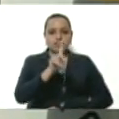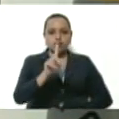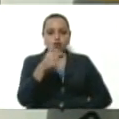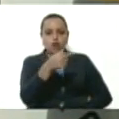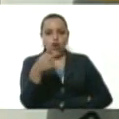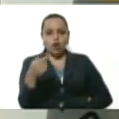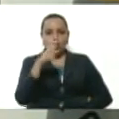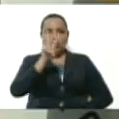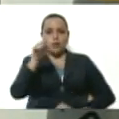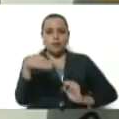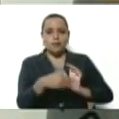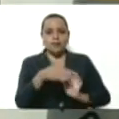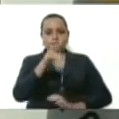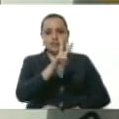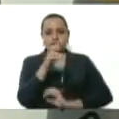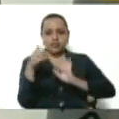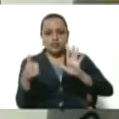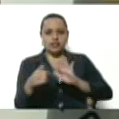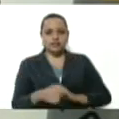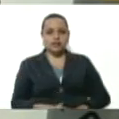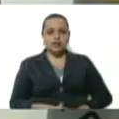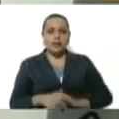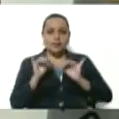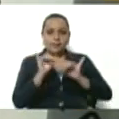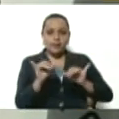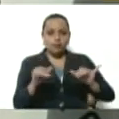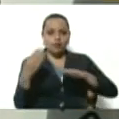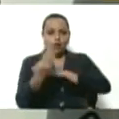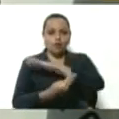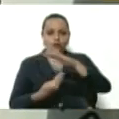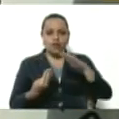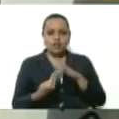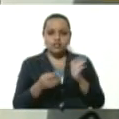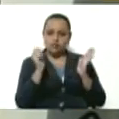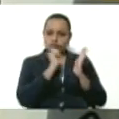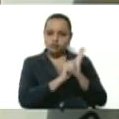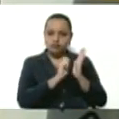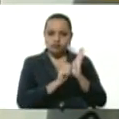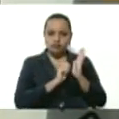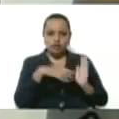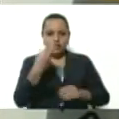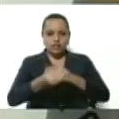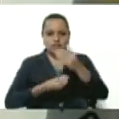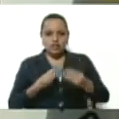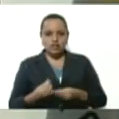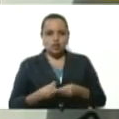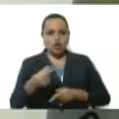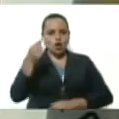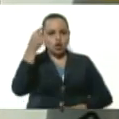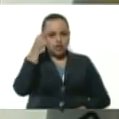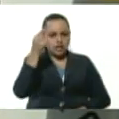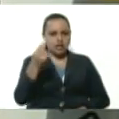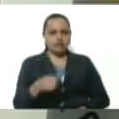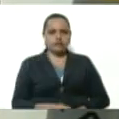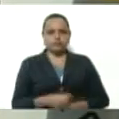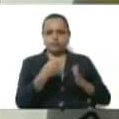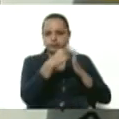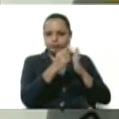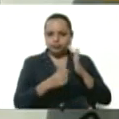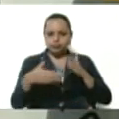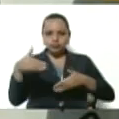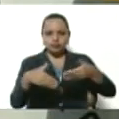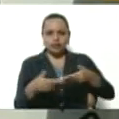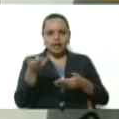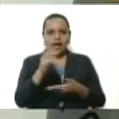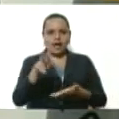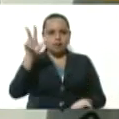2021-2026. En ese sentido, y con base al documento constitutivo del cronograma electoral debidamente